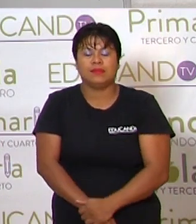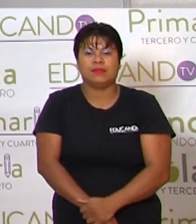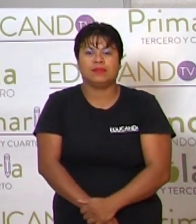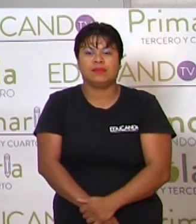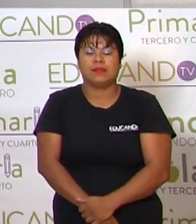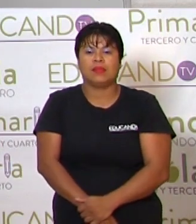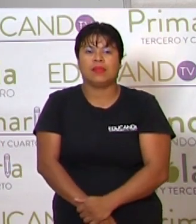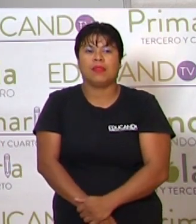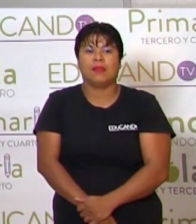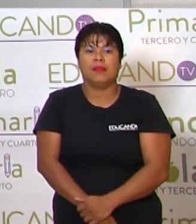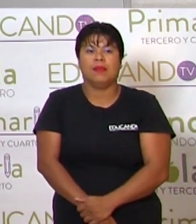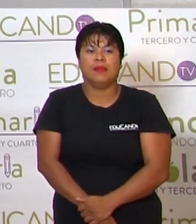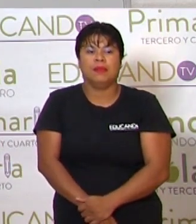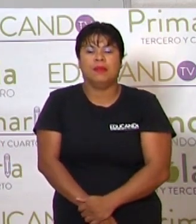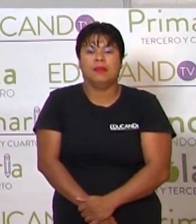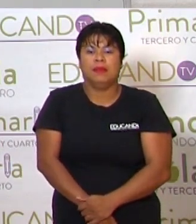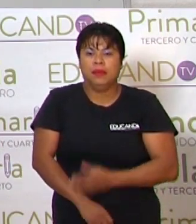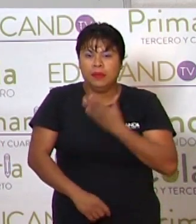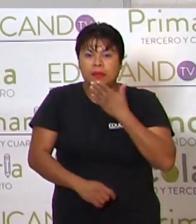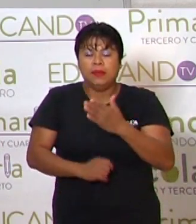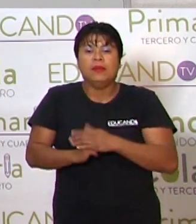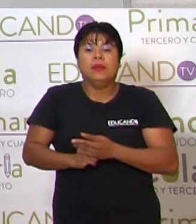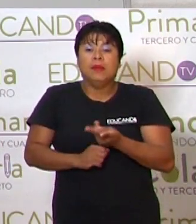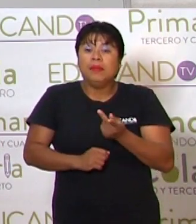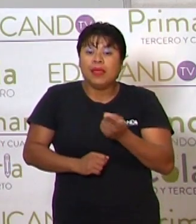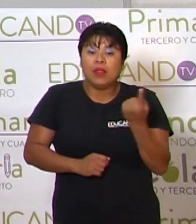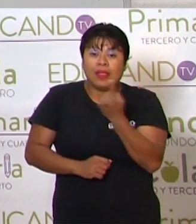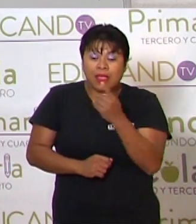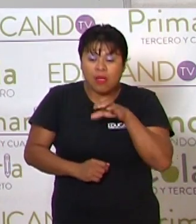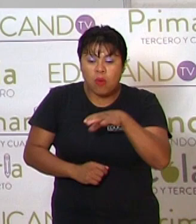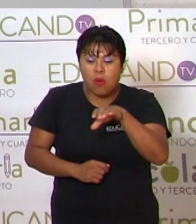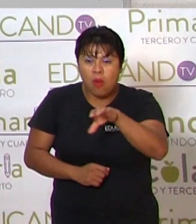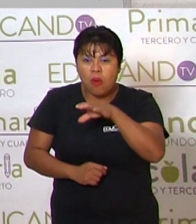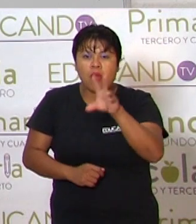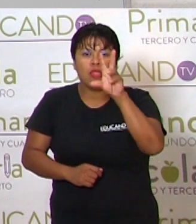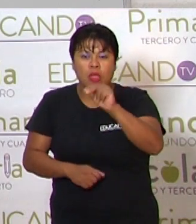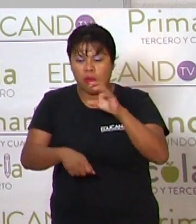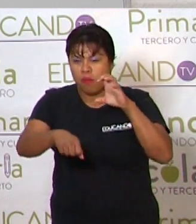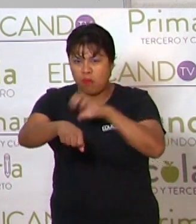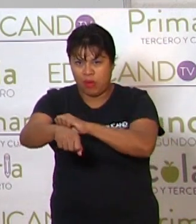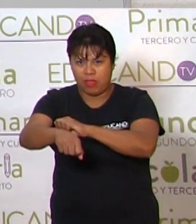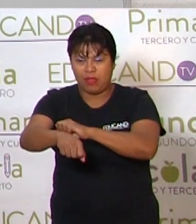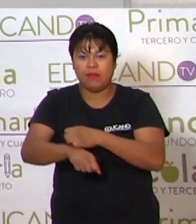muerde. Bien, perro que ladra no muerde.